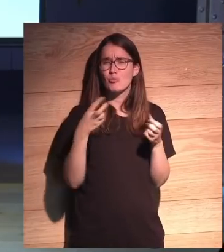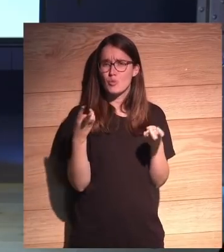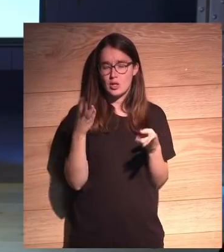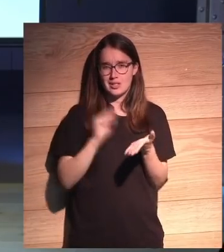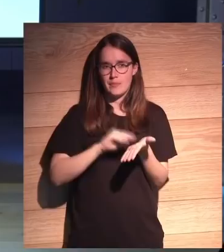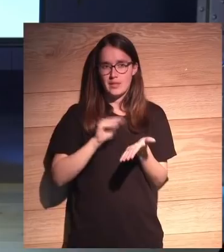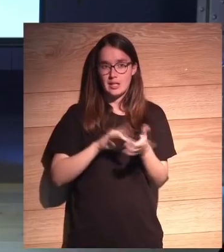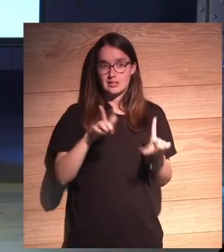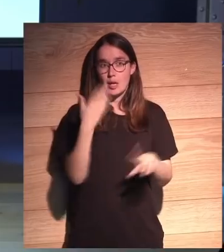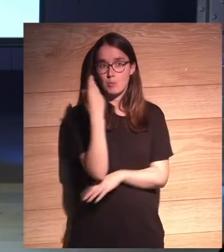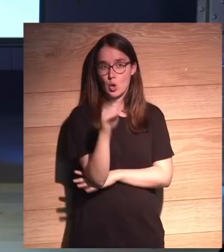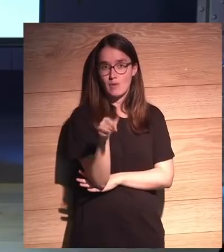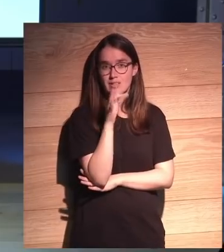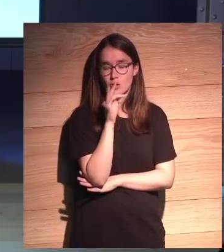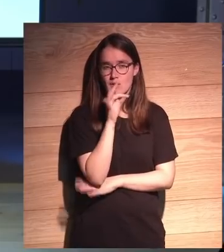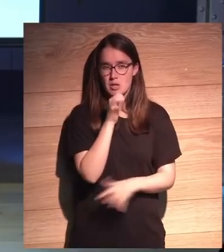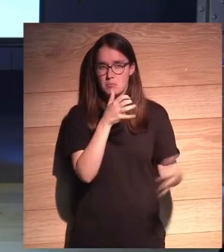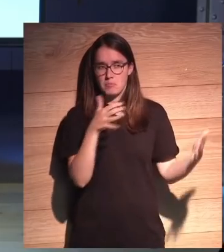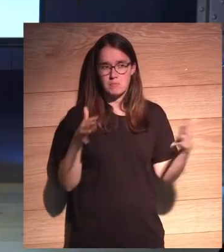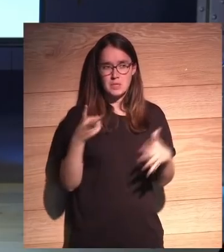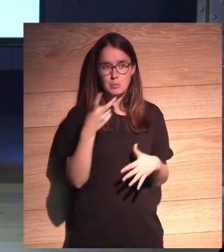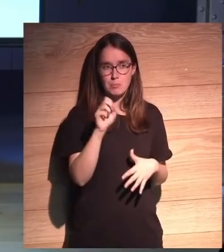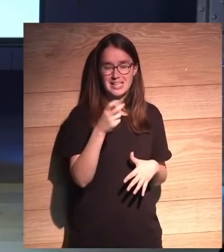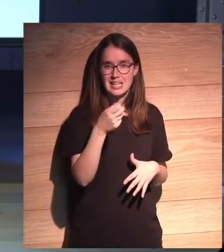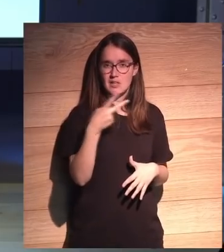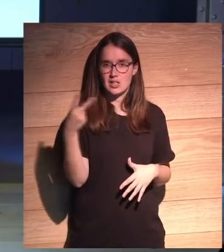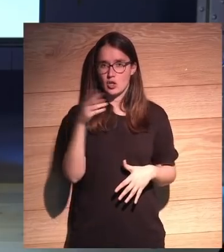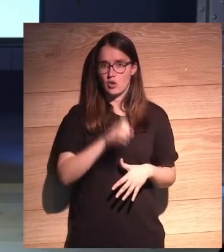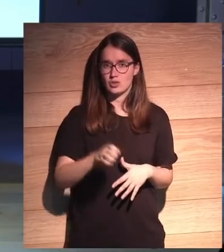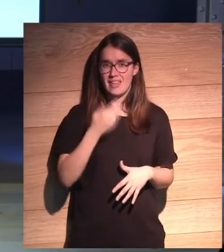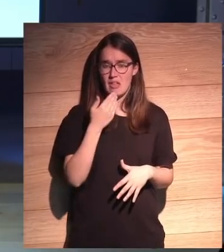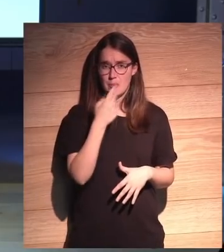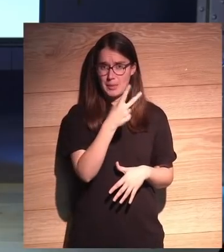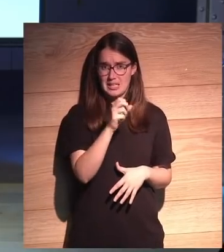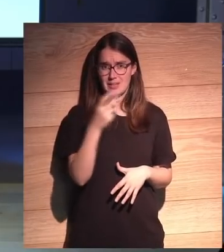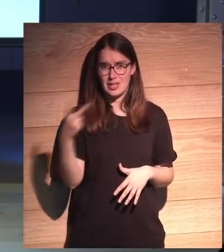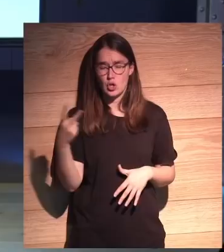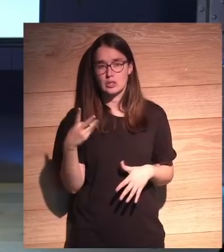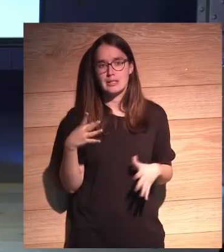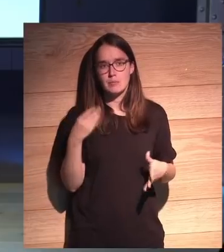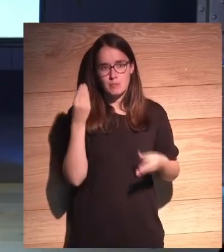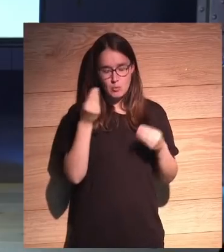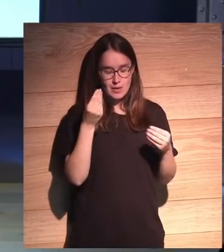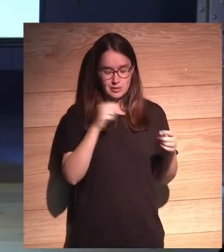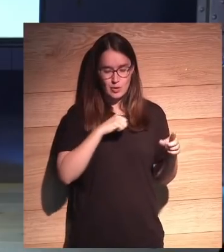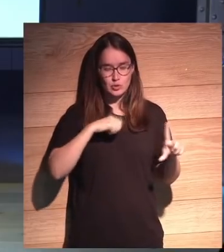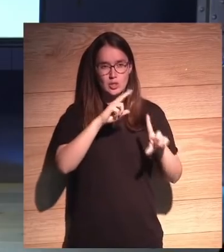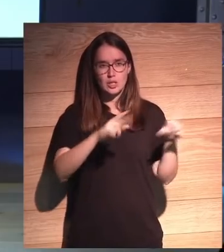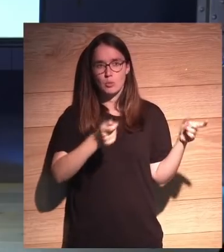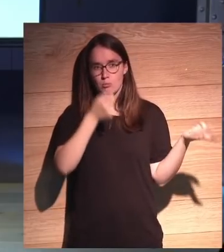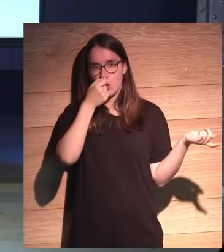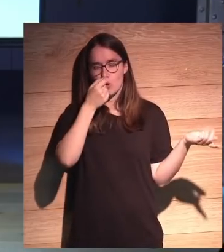veces, aquí es muy joven, todavía tiene alrededor de 20, 22 años, si no recuerdo mal, y como veis se autorretrata un